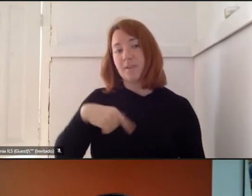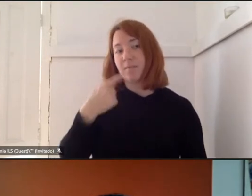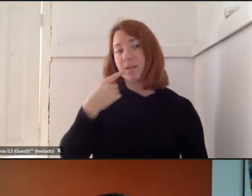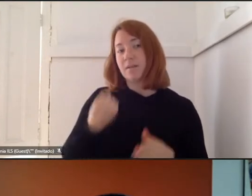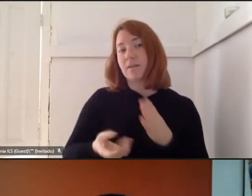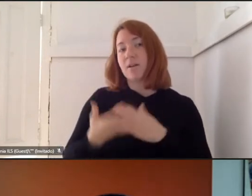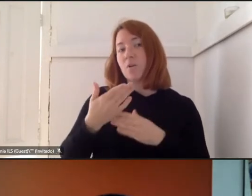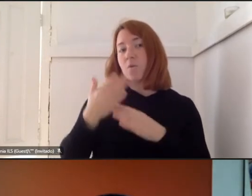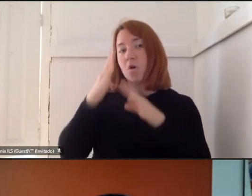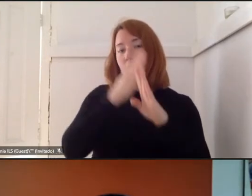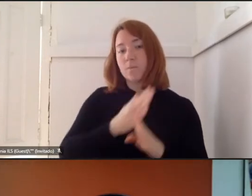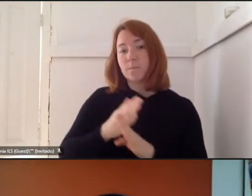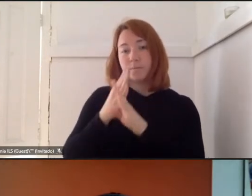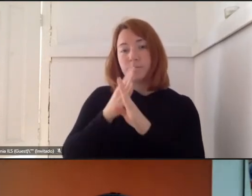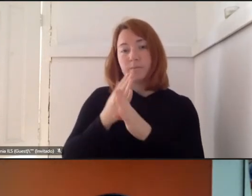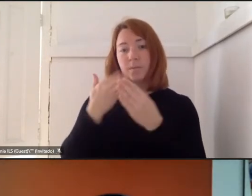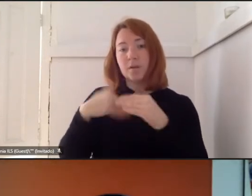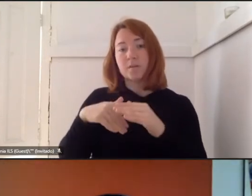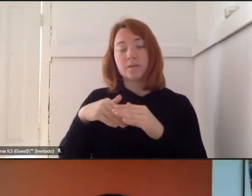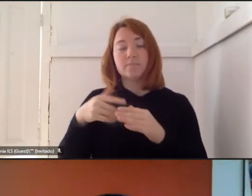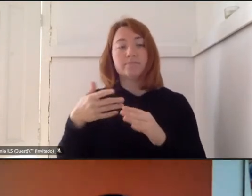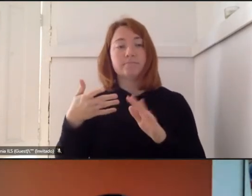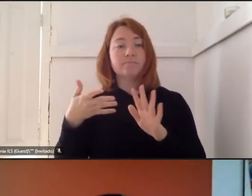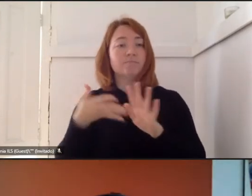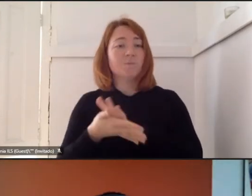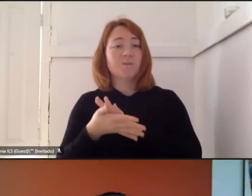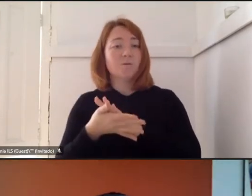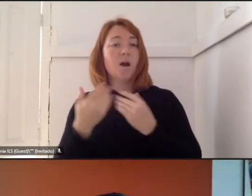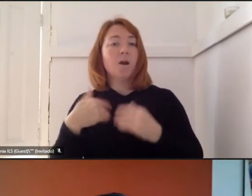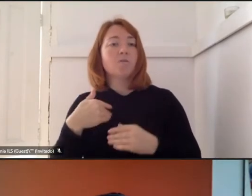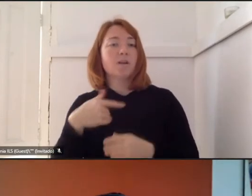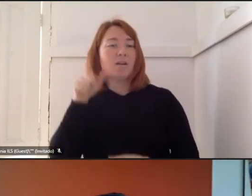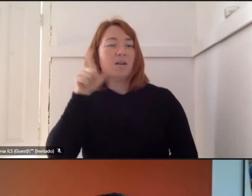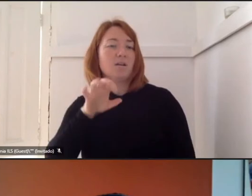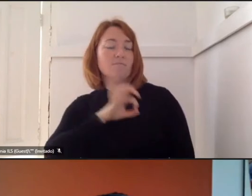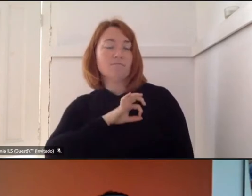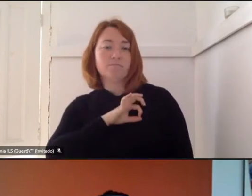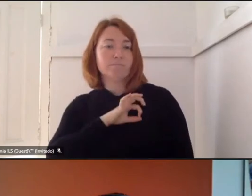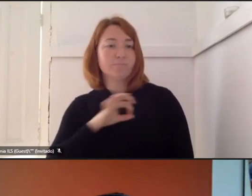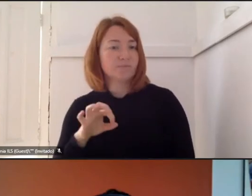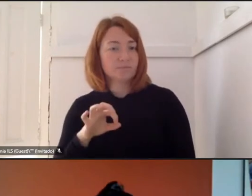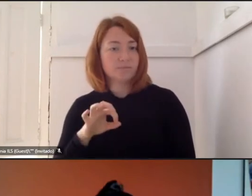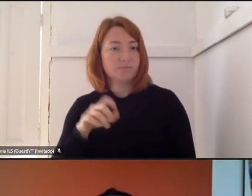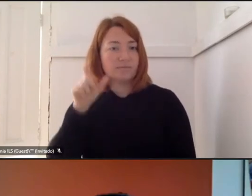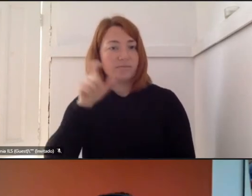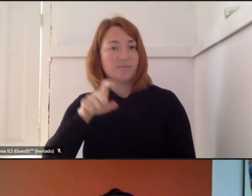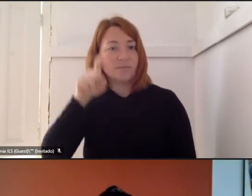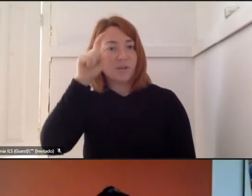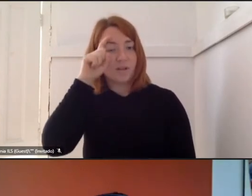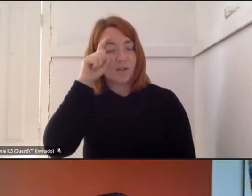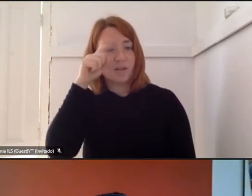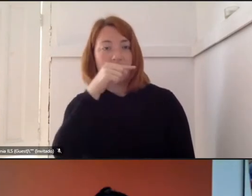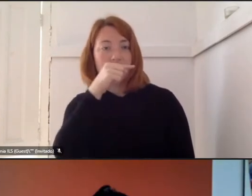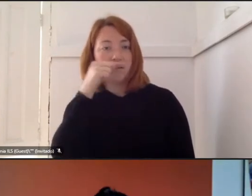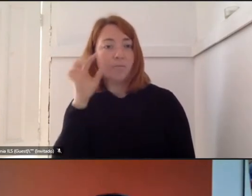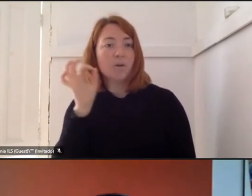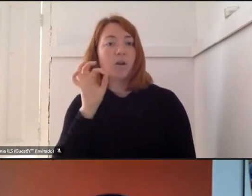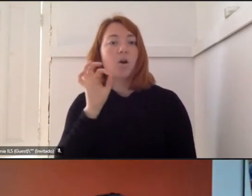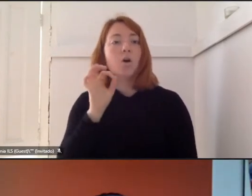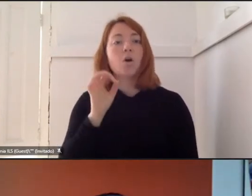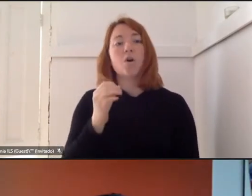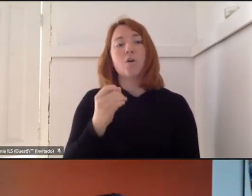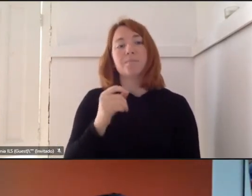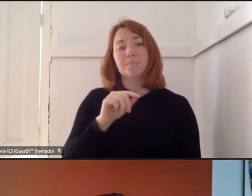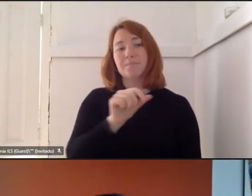aunque estén, como atribuye siempre a un hombre, y te dan las iniciales, que ese es otro de los problemas, sí. Y no sabes que es una